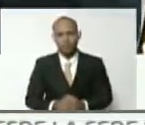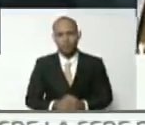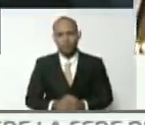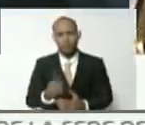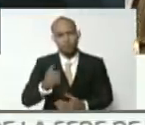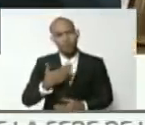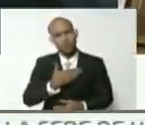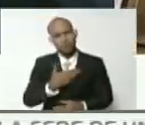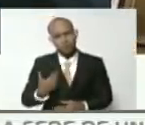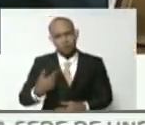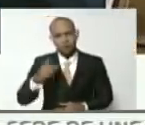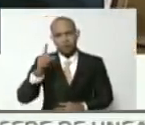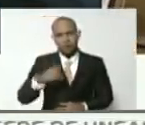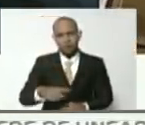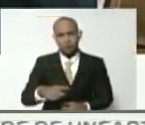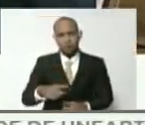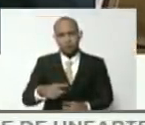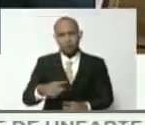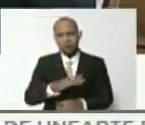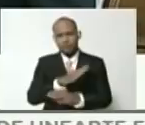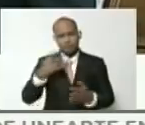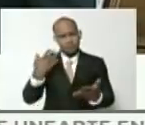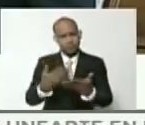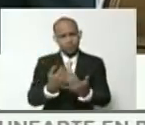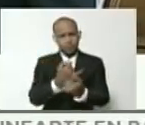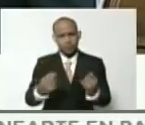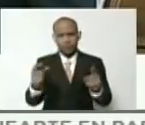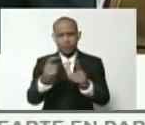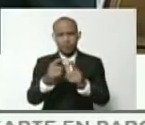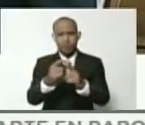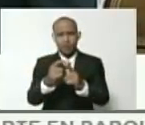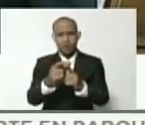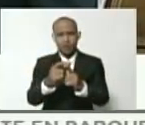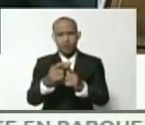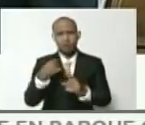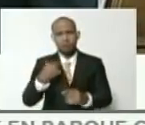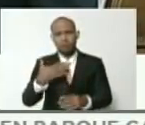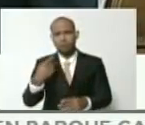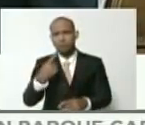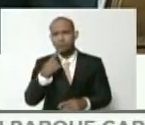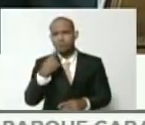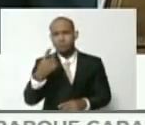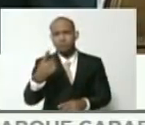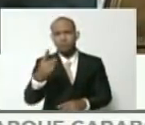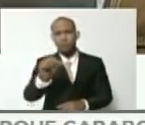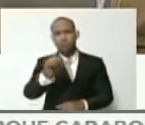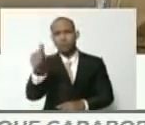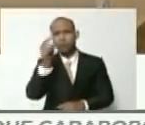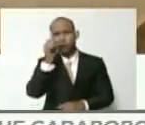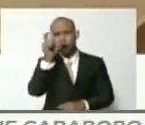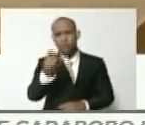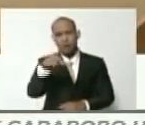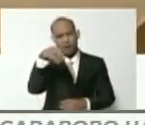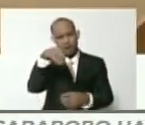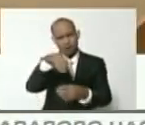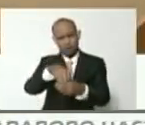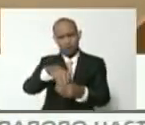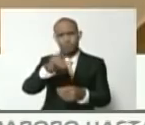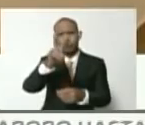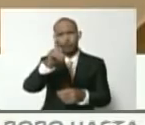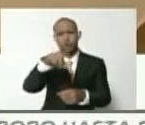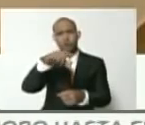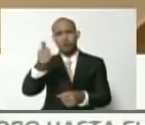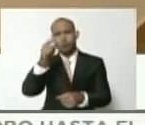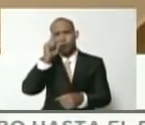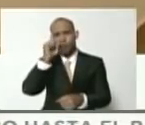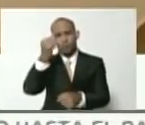Quisiera tal vez terminar también introducir a la persona que va a seguir trabajando aquí en Venezuela, que es Jan